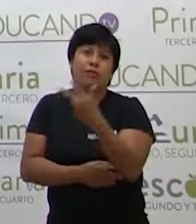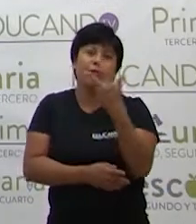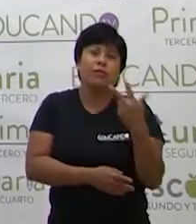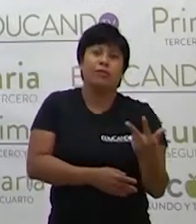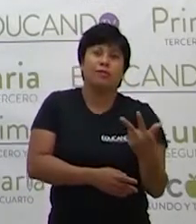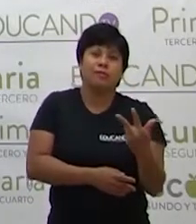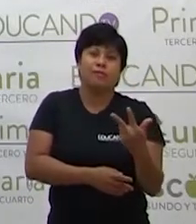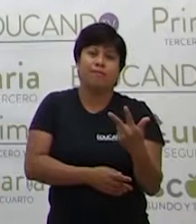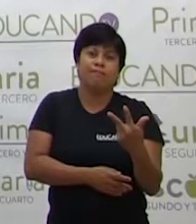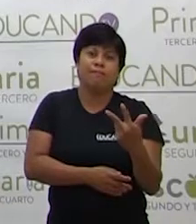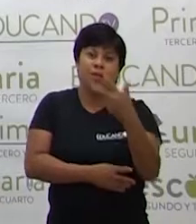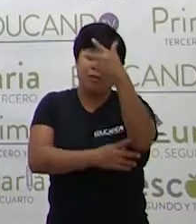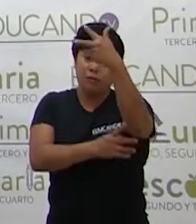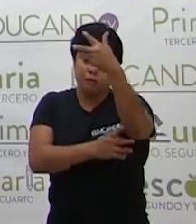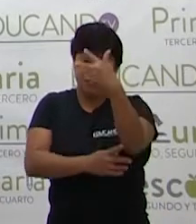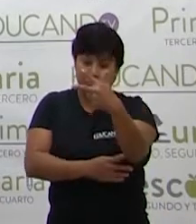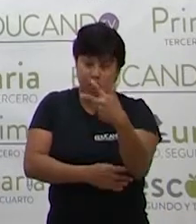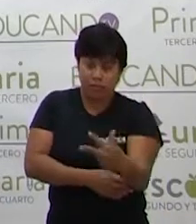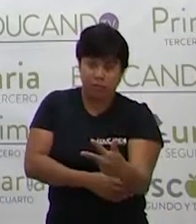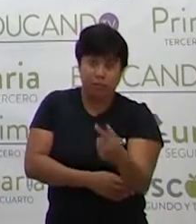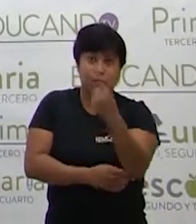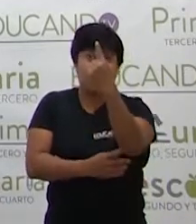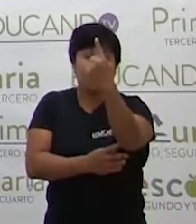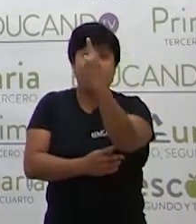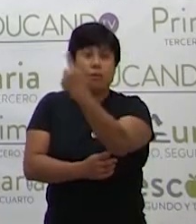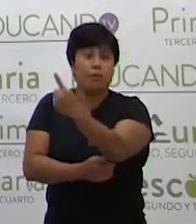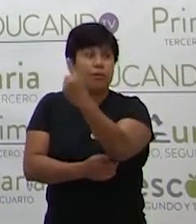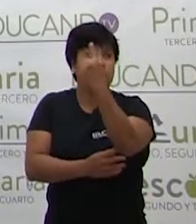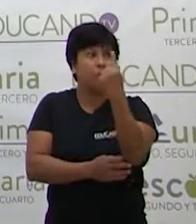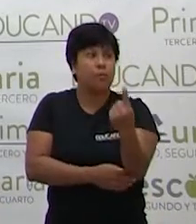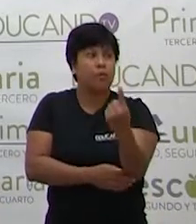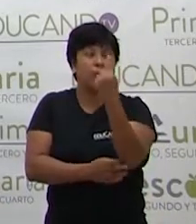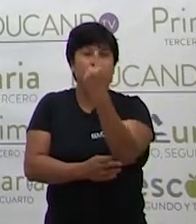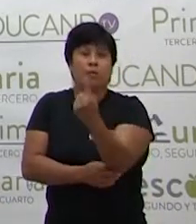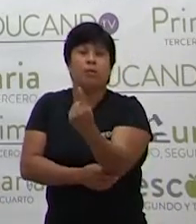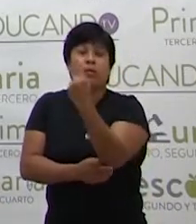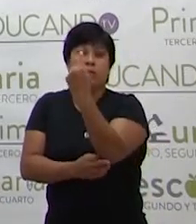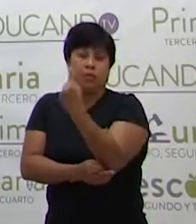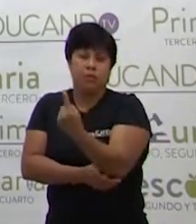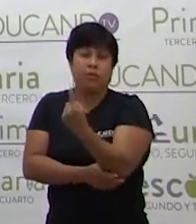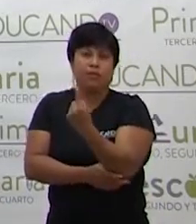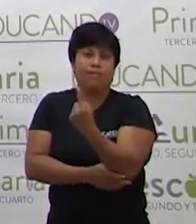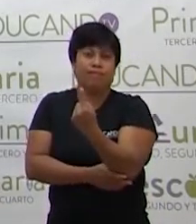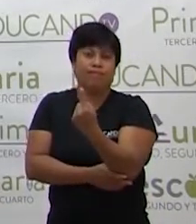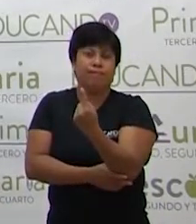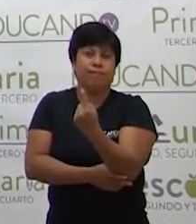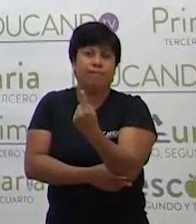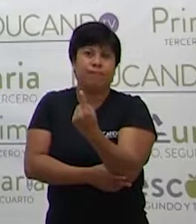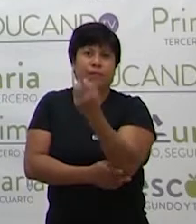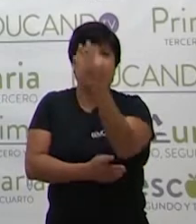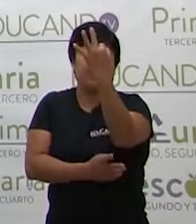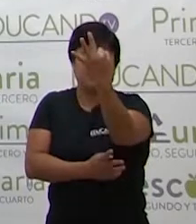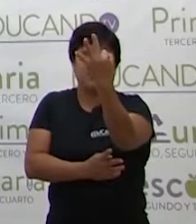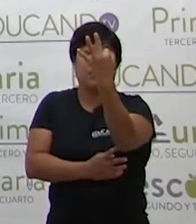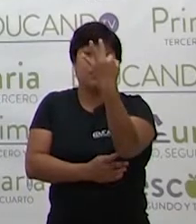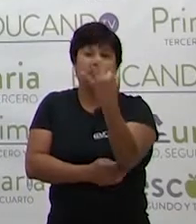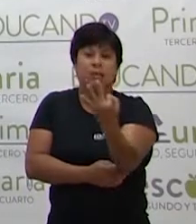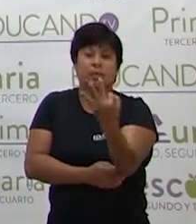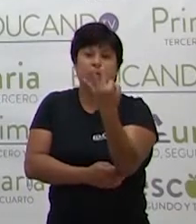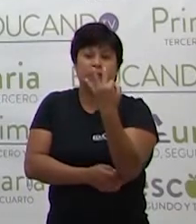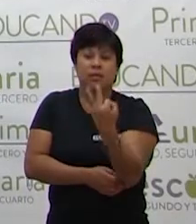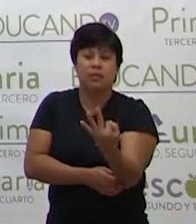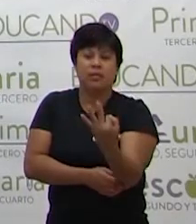8 y 8. 1, 1, 1, 1 y 1. 3,